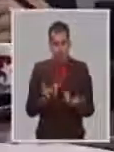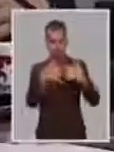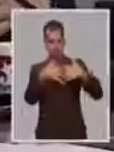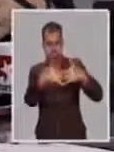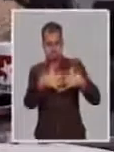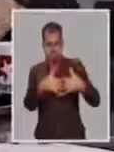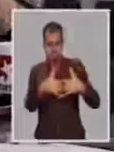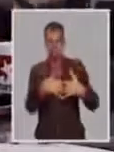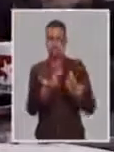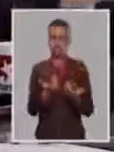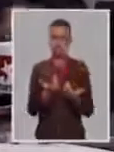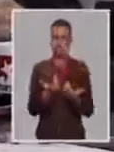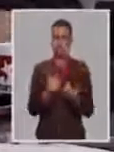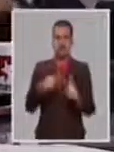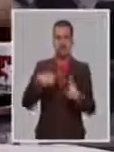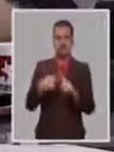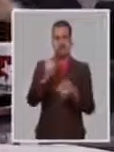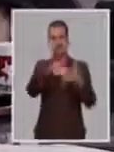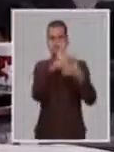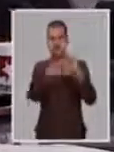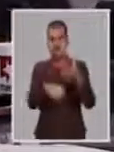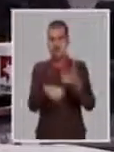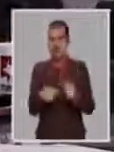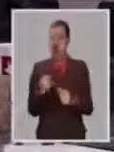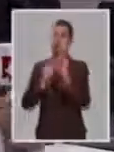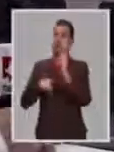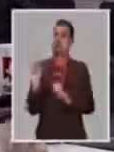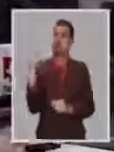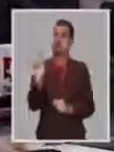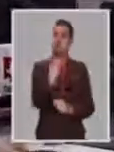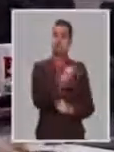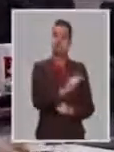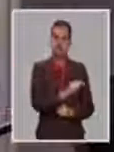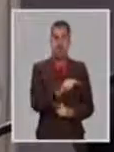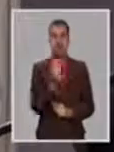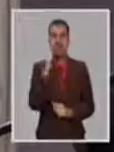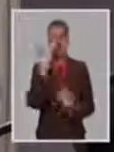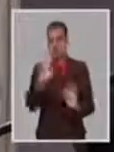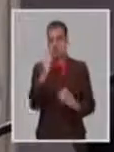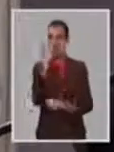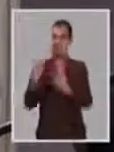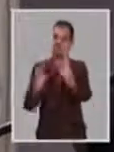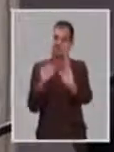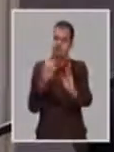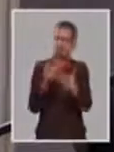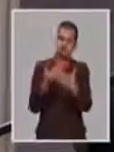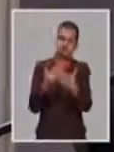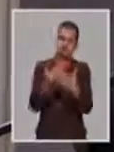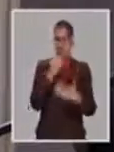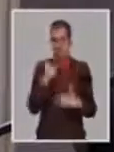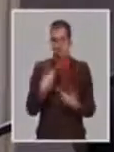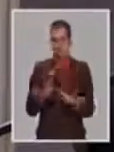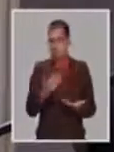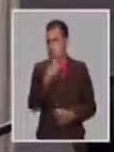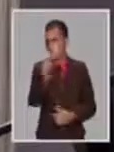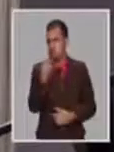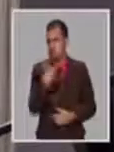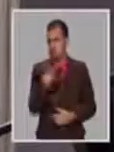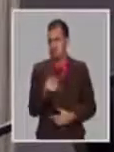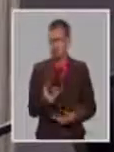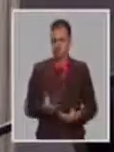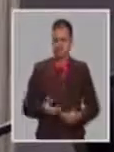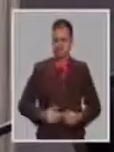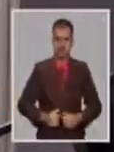ámbito productivo y en el ámbito de la organización en los territorios que van a participar de esta fase 3. Sí, como comentábamos